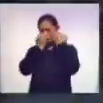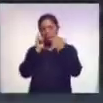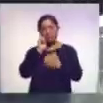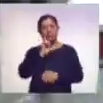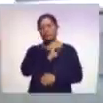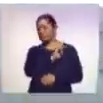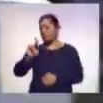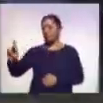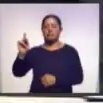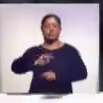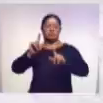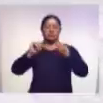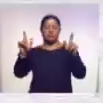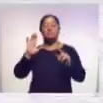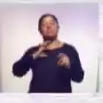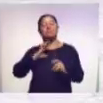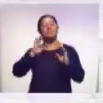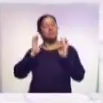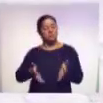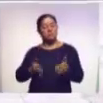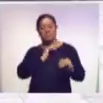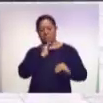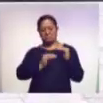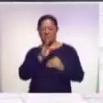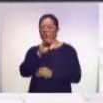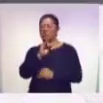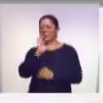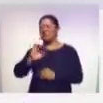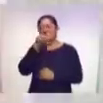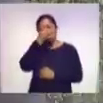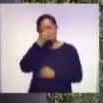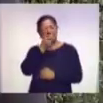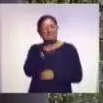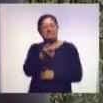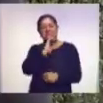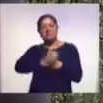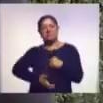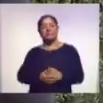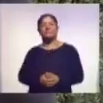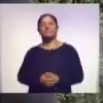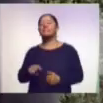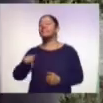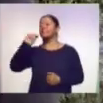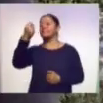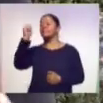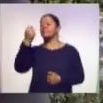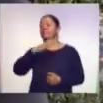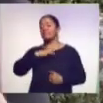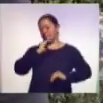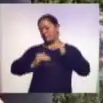mujeres tlaxcaltecas, ya cuenta con un avance de casi el 90%. Las tecnologías tienen sus avances,